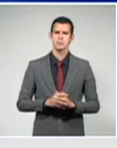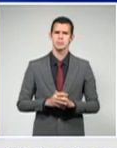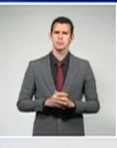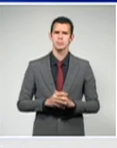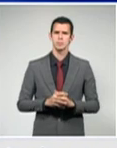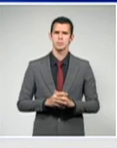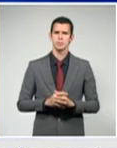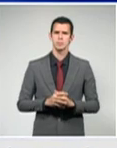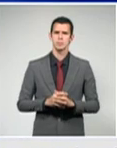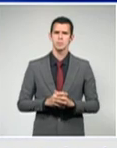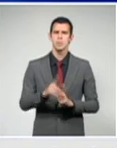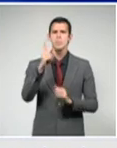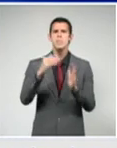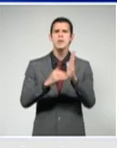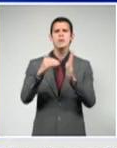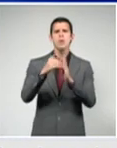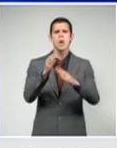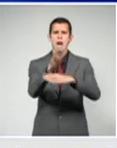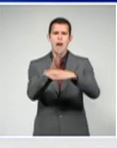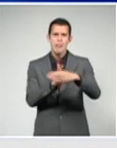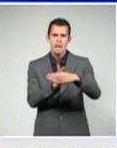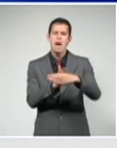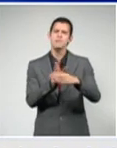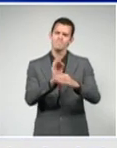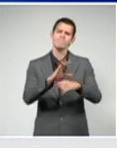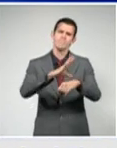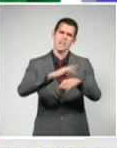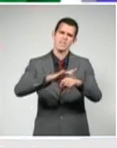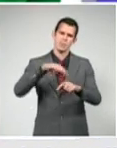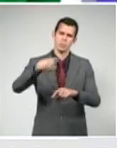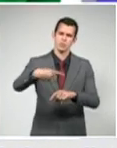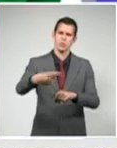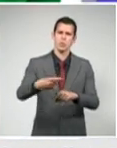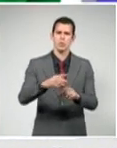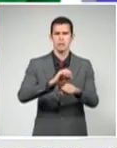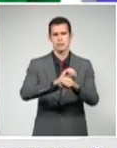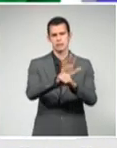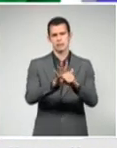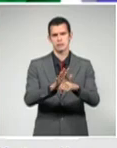de personas con COVID-19. Ayer